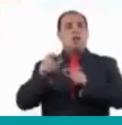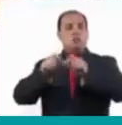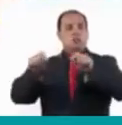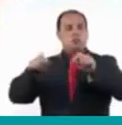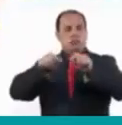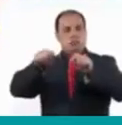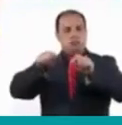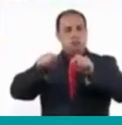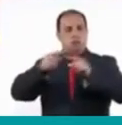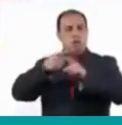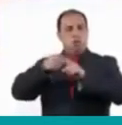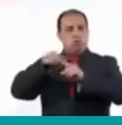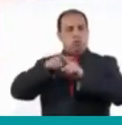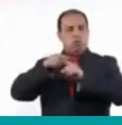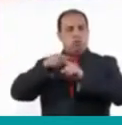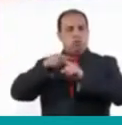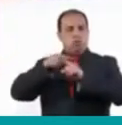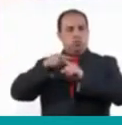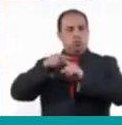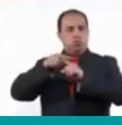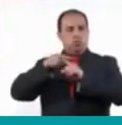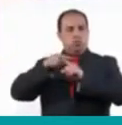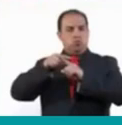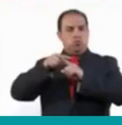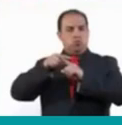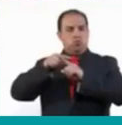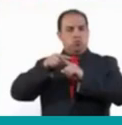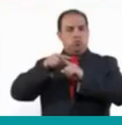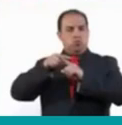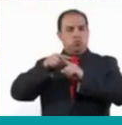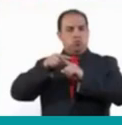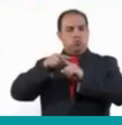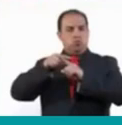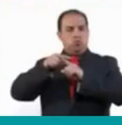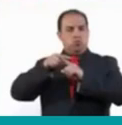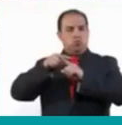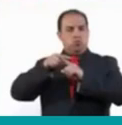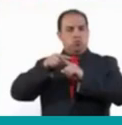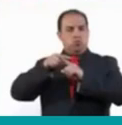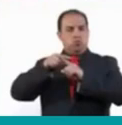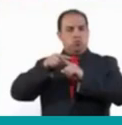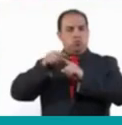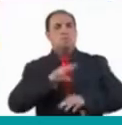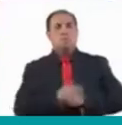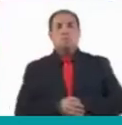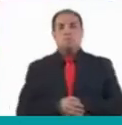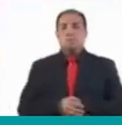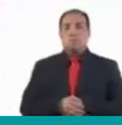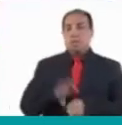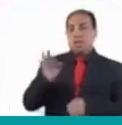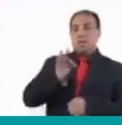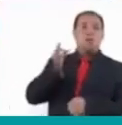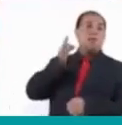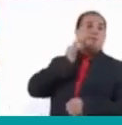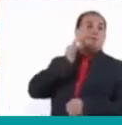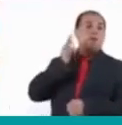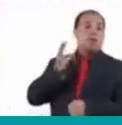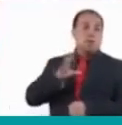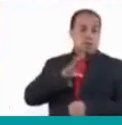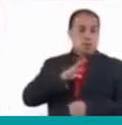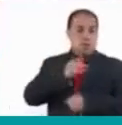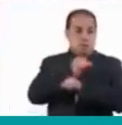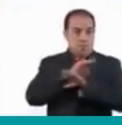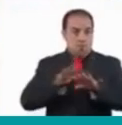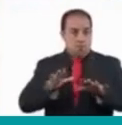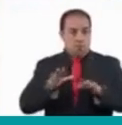de la Fiscalía? ¿Qué información tienen ahí al respecto, por favor? Bueno, seguramente la Fiscalía tendrá información más